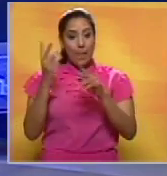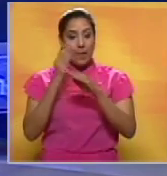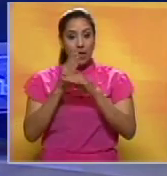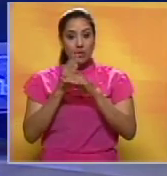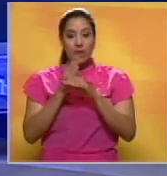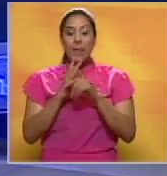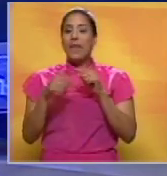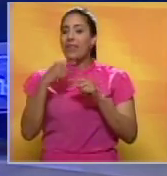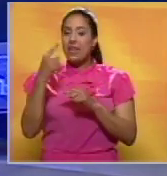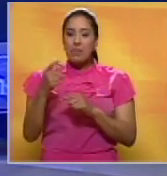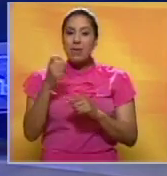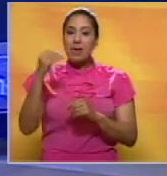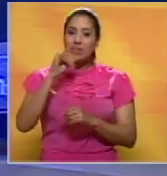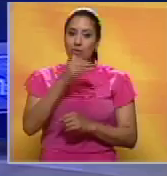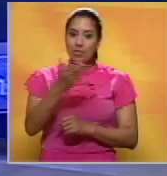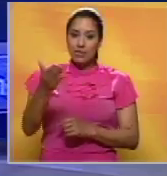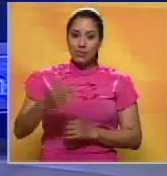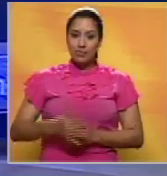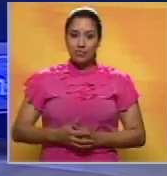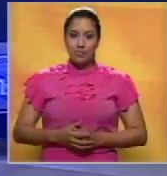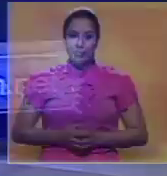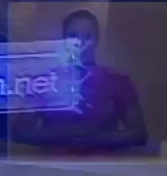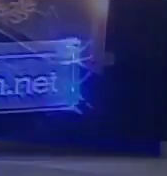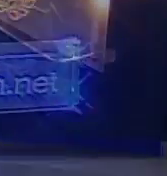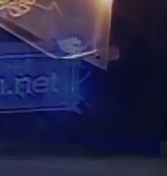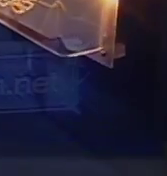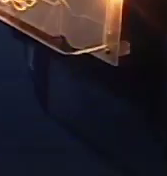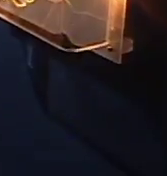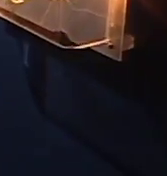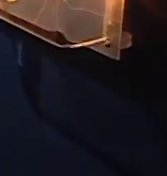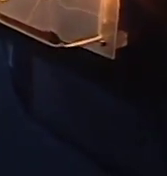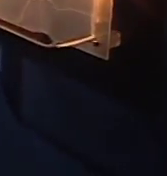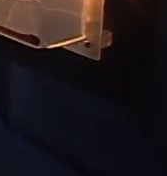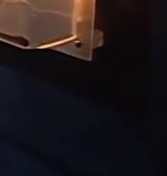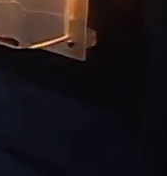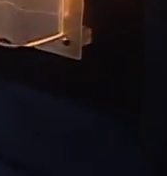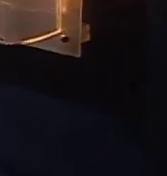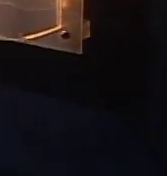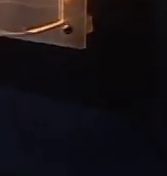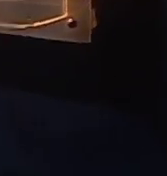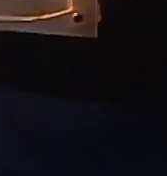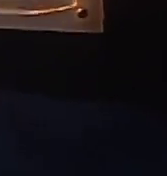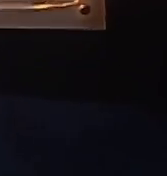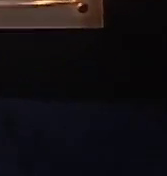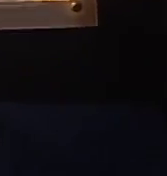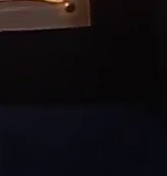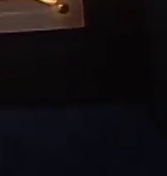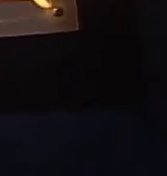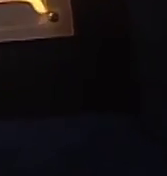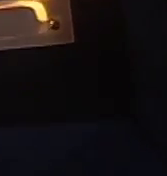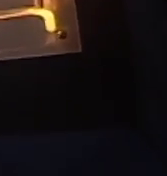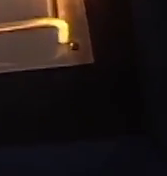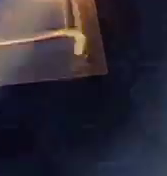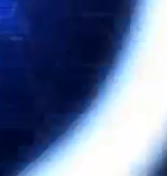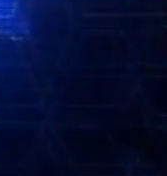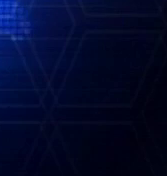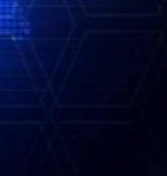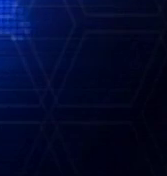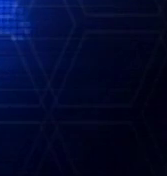pausa. Y ya regresamos con más información.